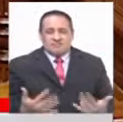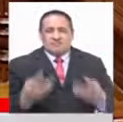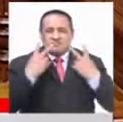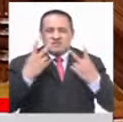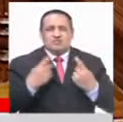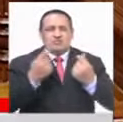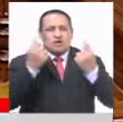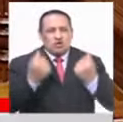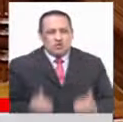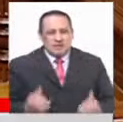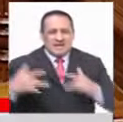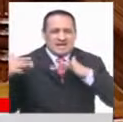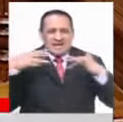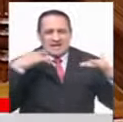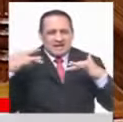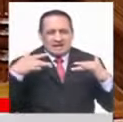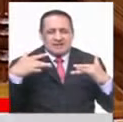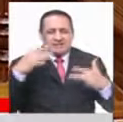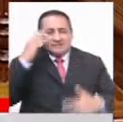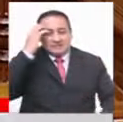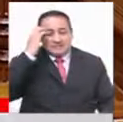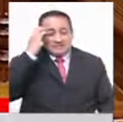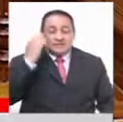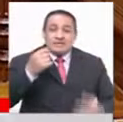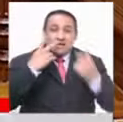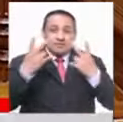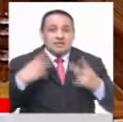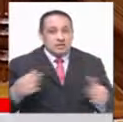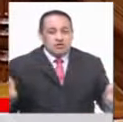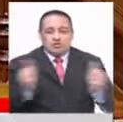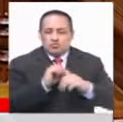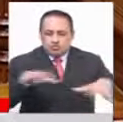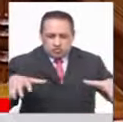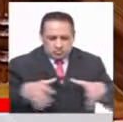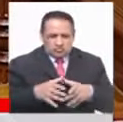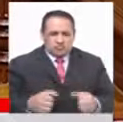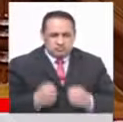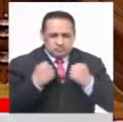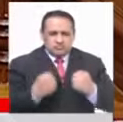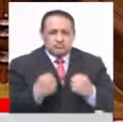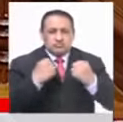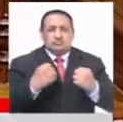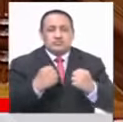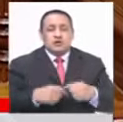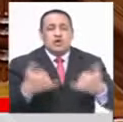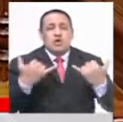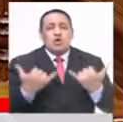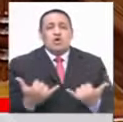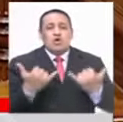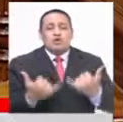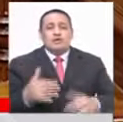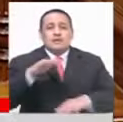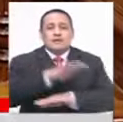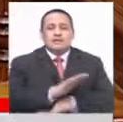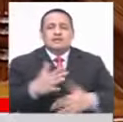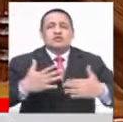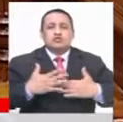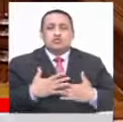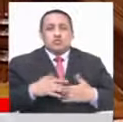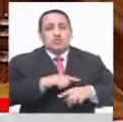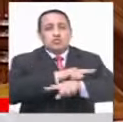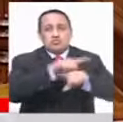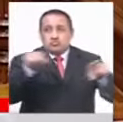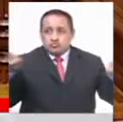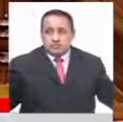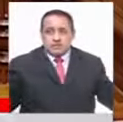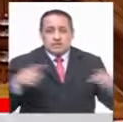una economía de guerra. Eso es lo que juntos debemos enfrentarla. Esta tarde seré juzgado por